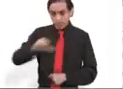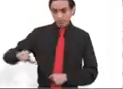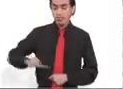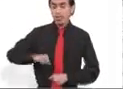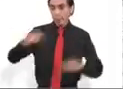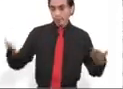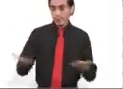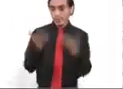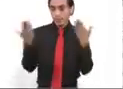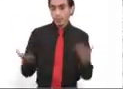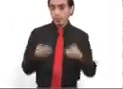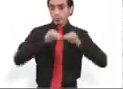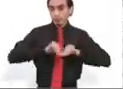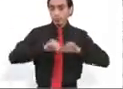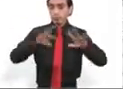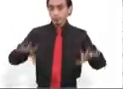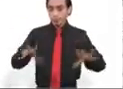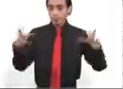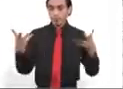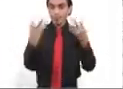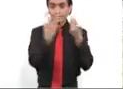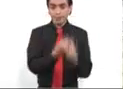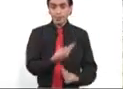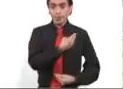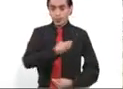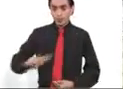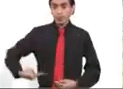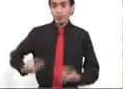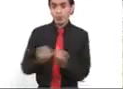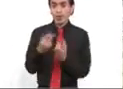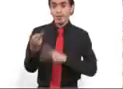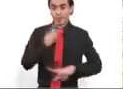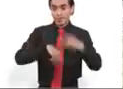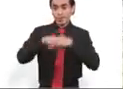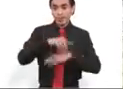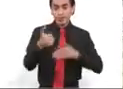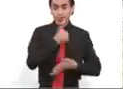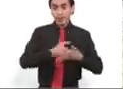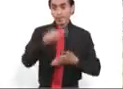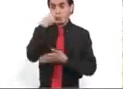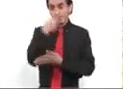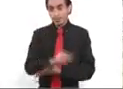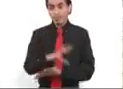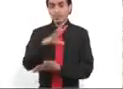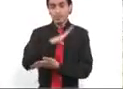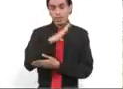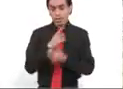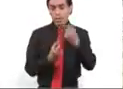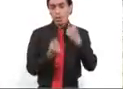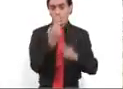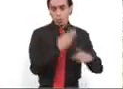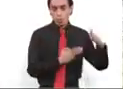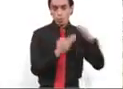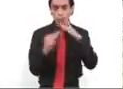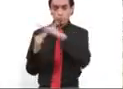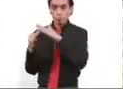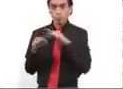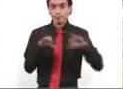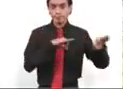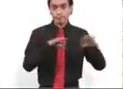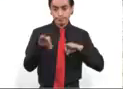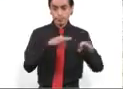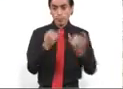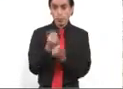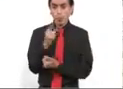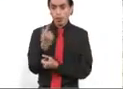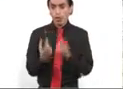promover este encuentro municipalista. Vienen a la Ciudad de México, van a tener varias mesas de trabajo y al mismo tiempo